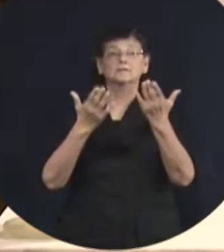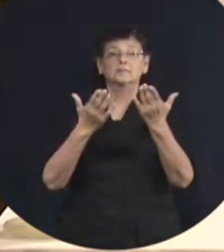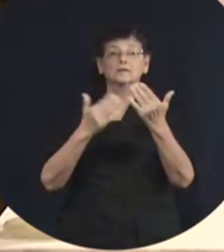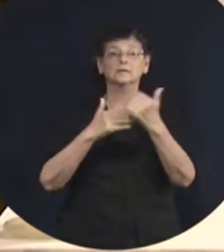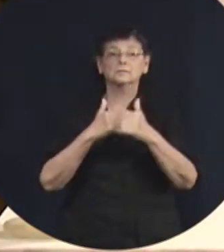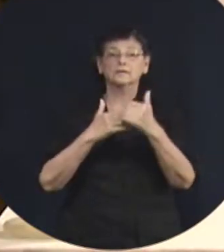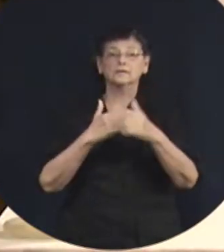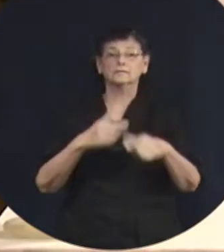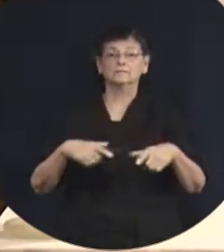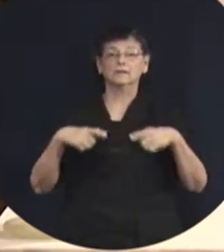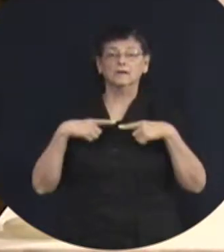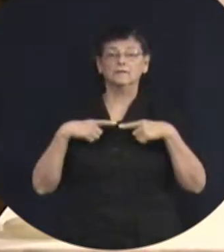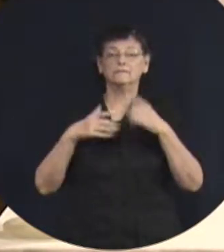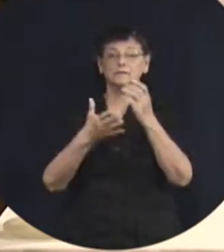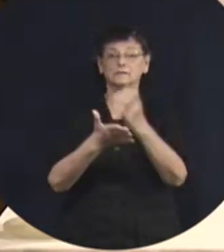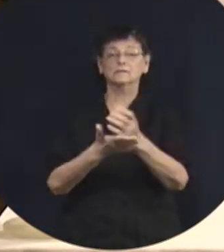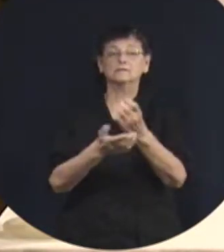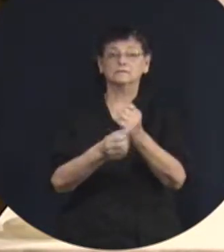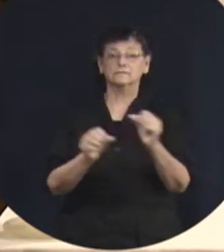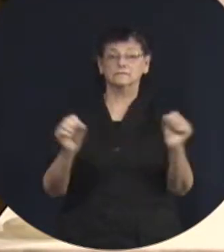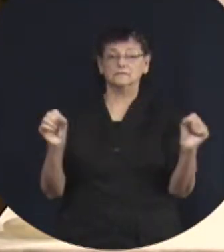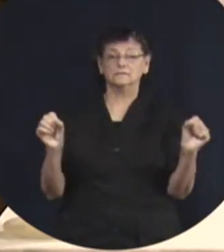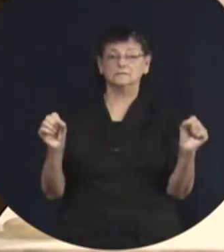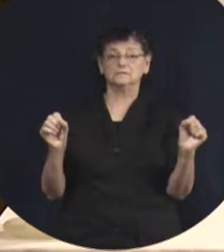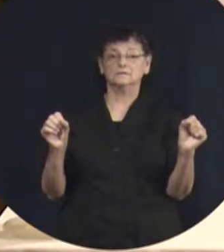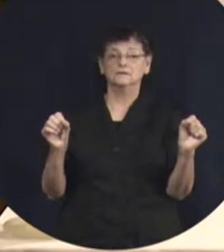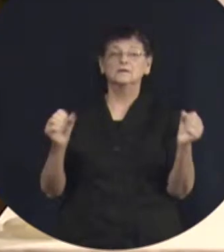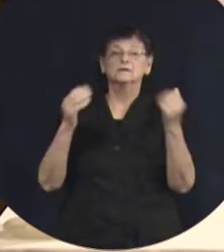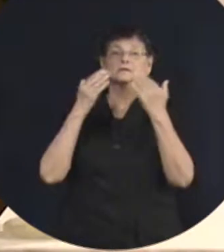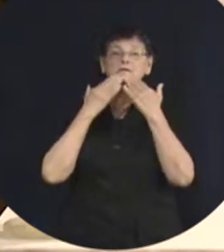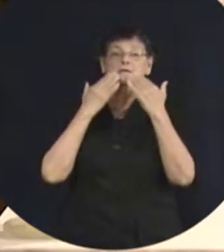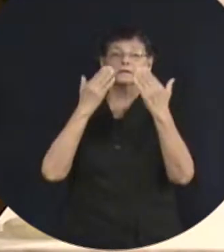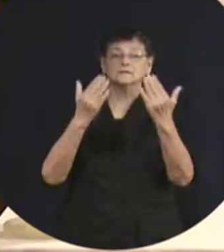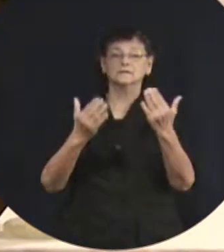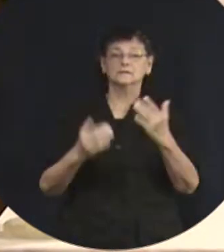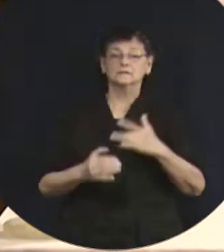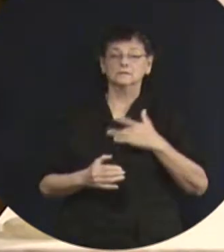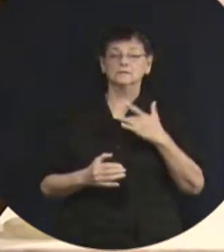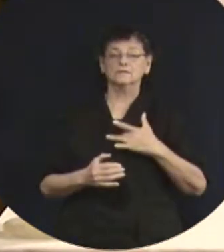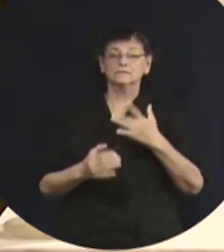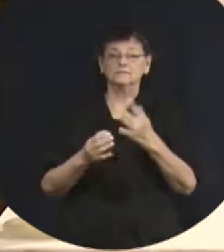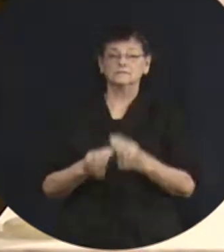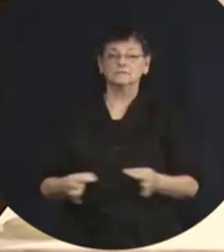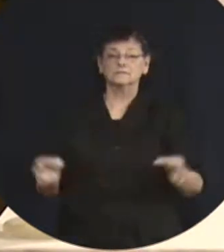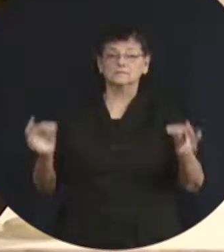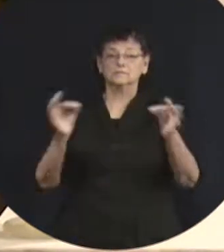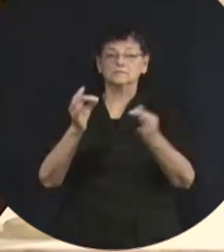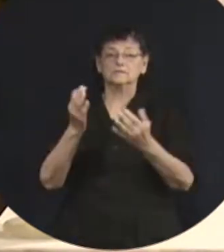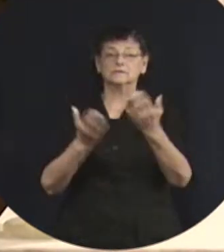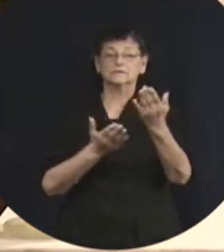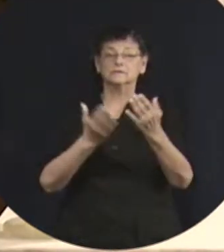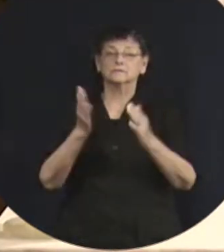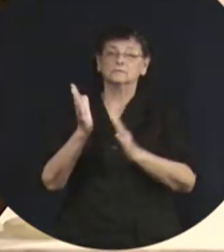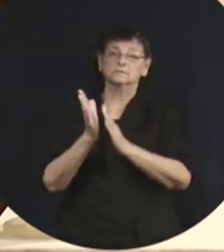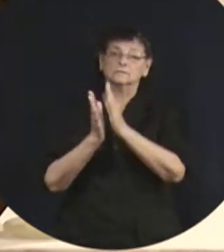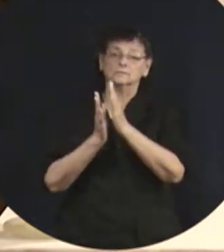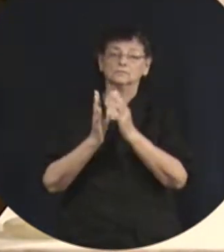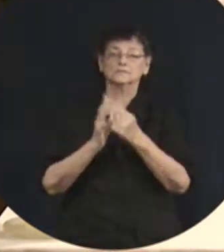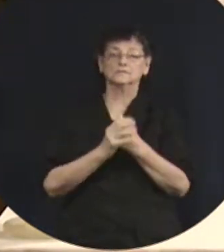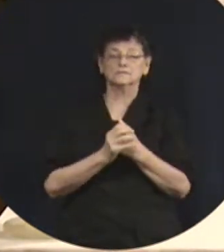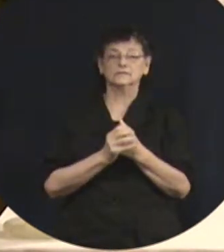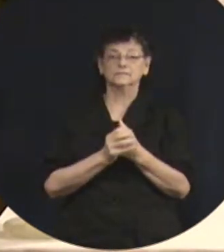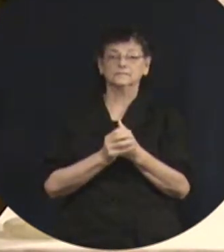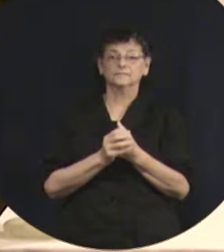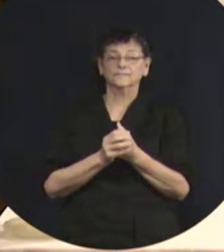ofrecemos el pan de vida y el cáliz de salvación, y te damos gracias porque nos haces dignos de servirte en